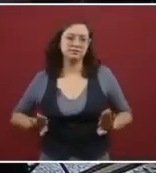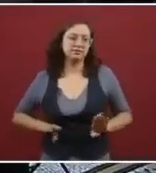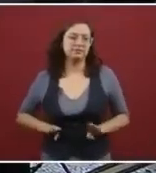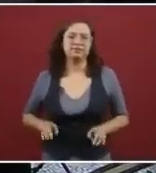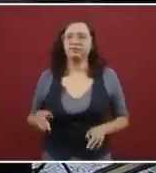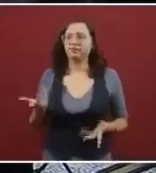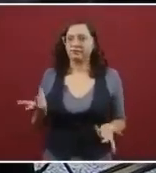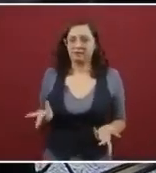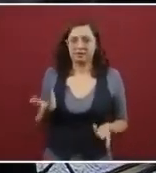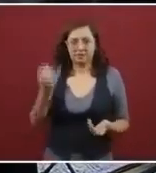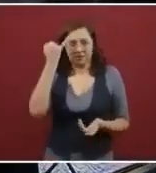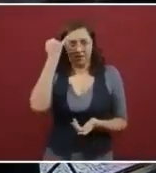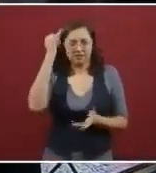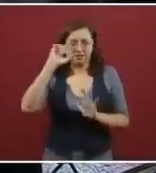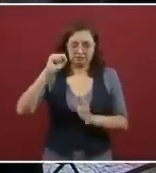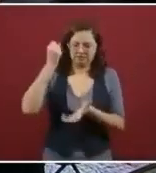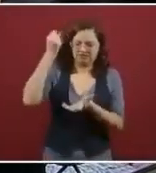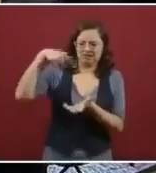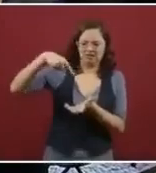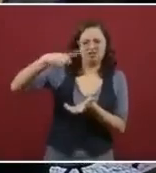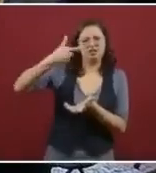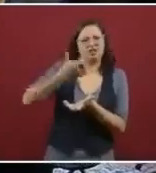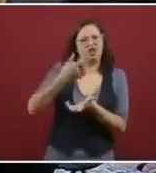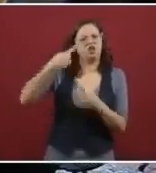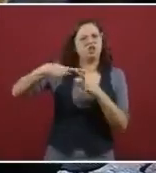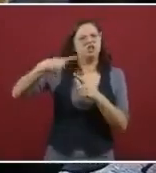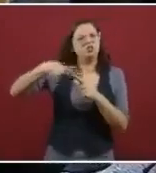los mexicanos.